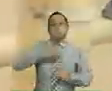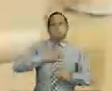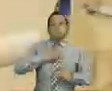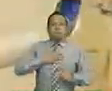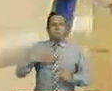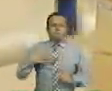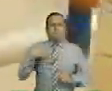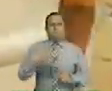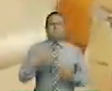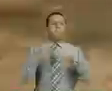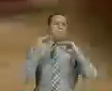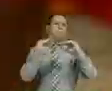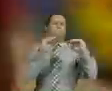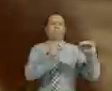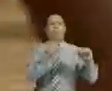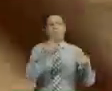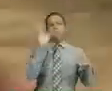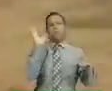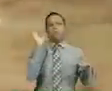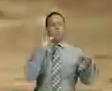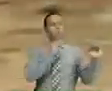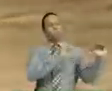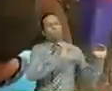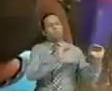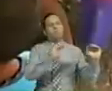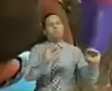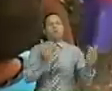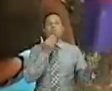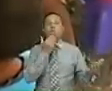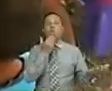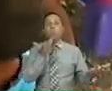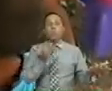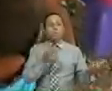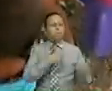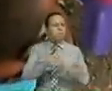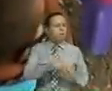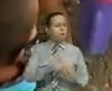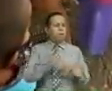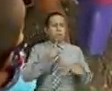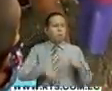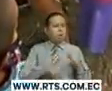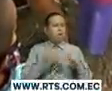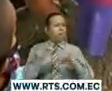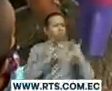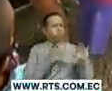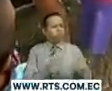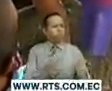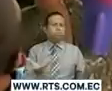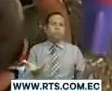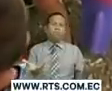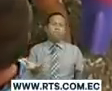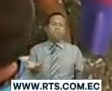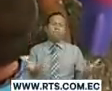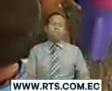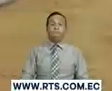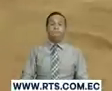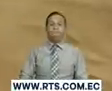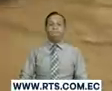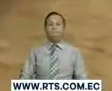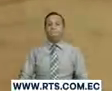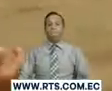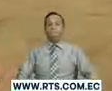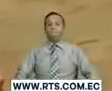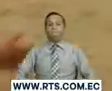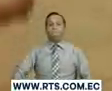común, pues sus demandas no son virtuales. En el Día del Niño. Con cámara de Hilario